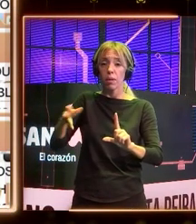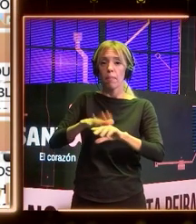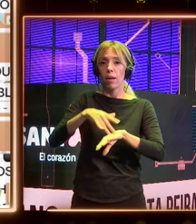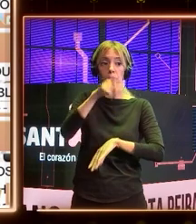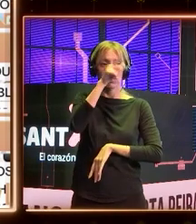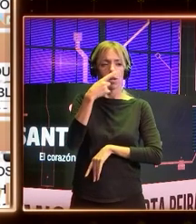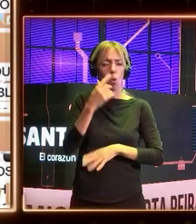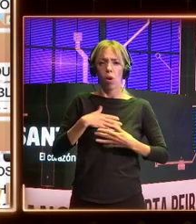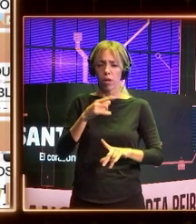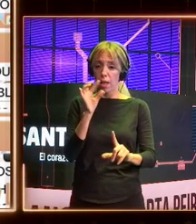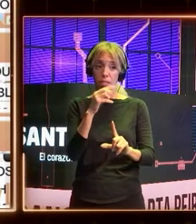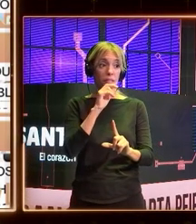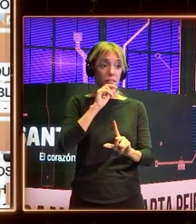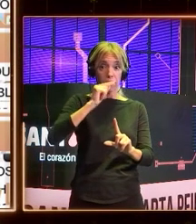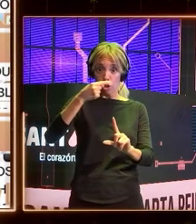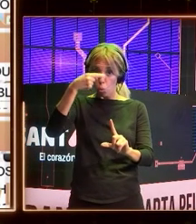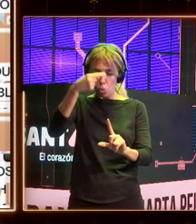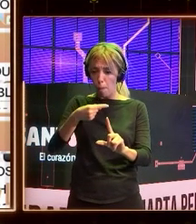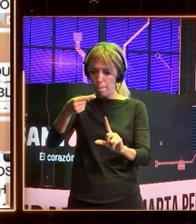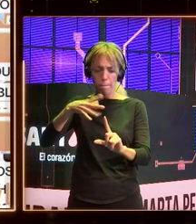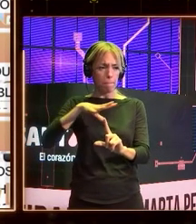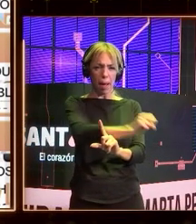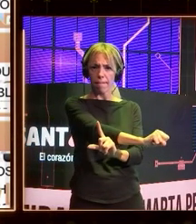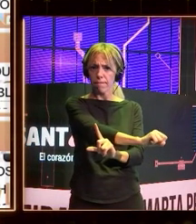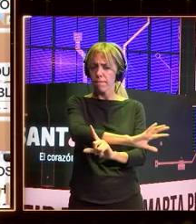través de un solo dato. Es decir,